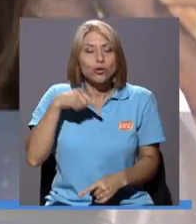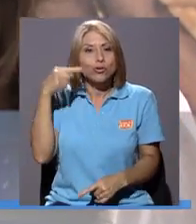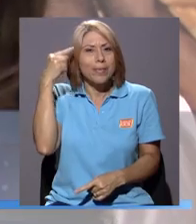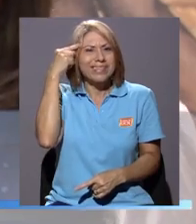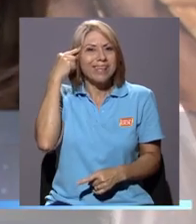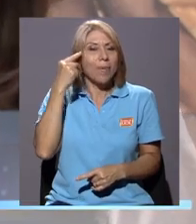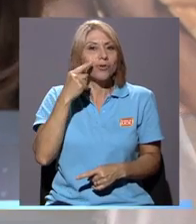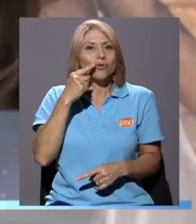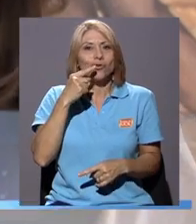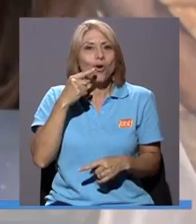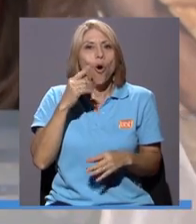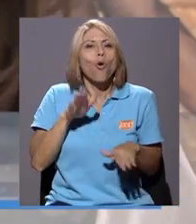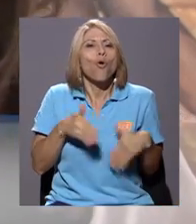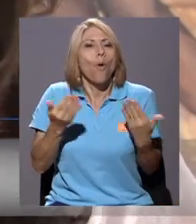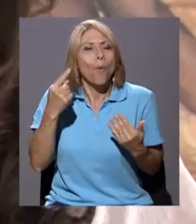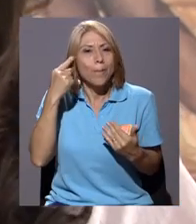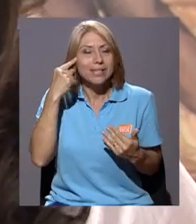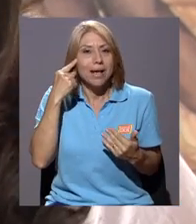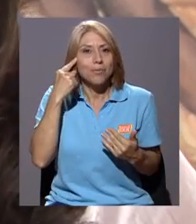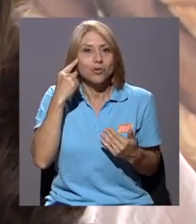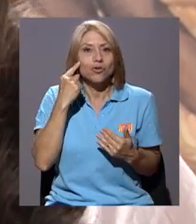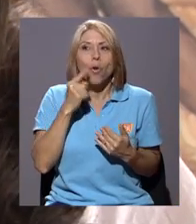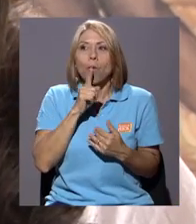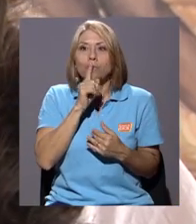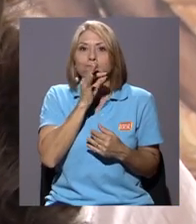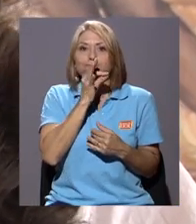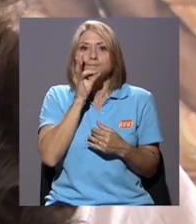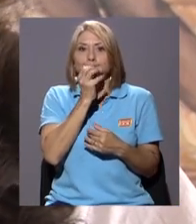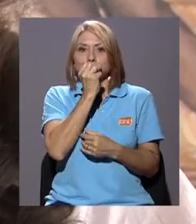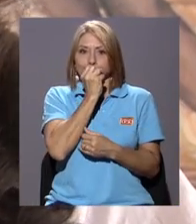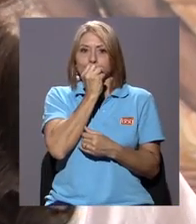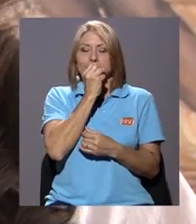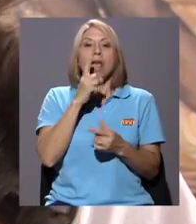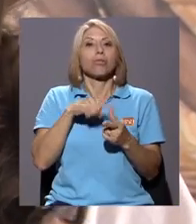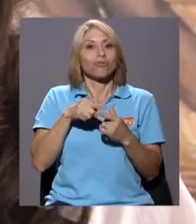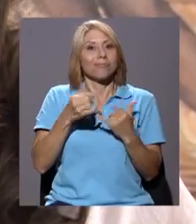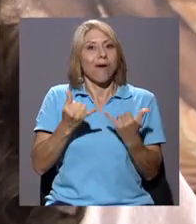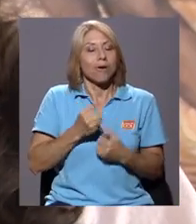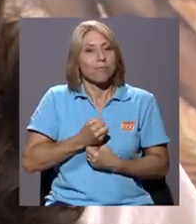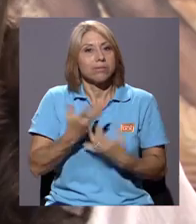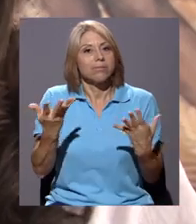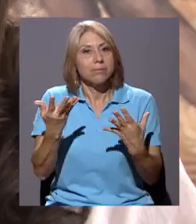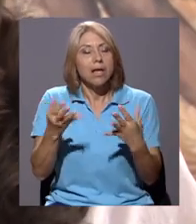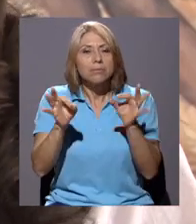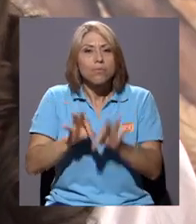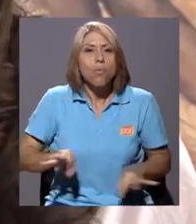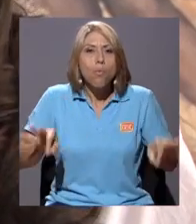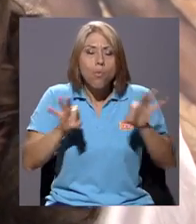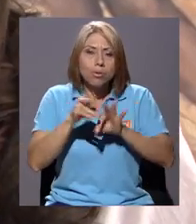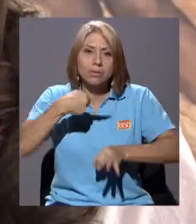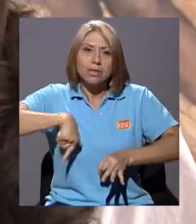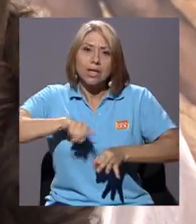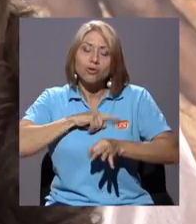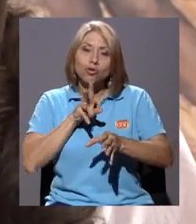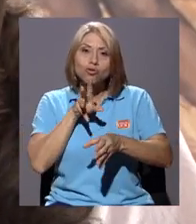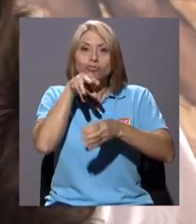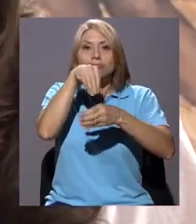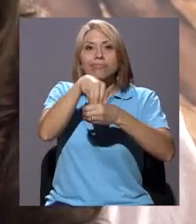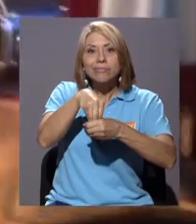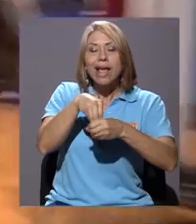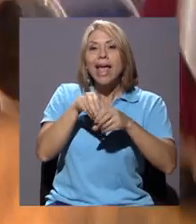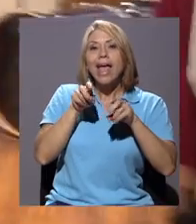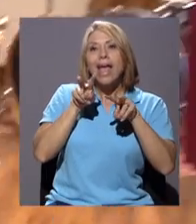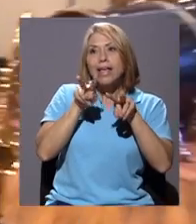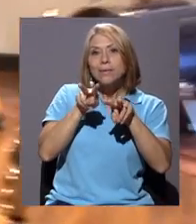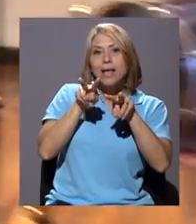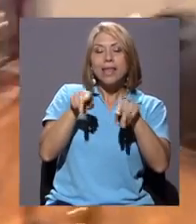cómo las pensamos. Entonces me parece importante que no solo nos integremos a las artes como espectadoras, sino también como